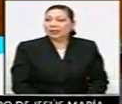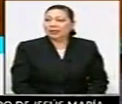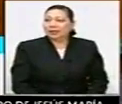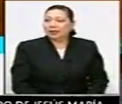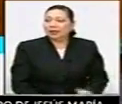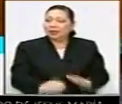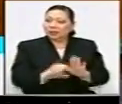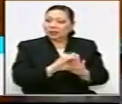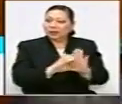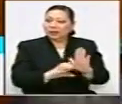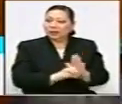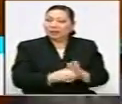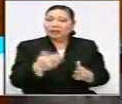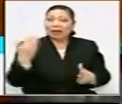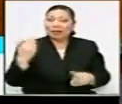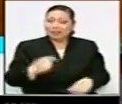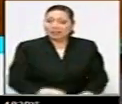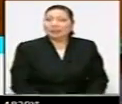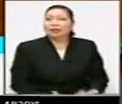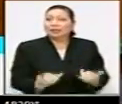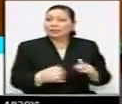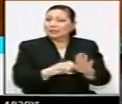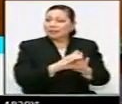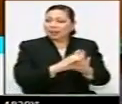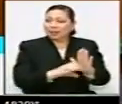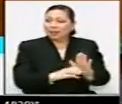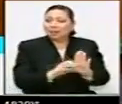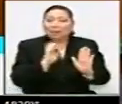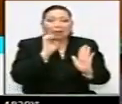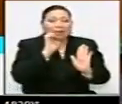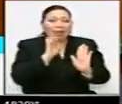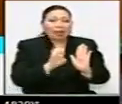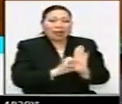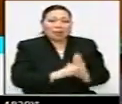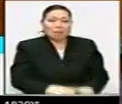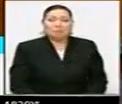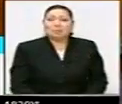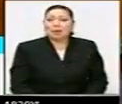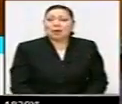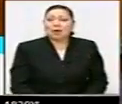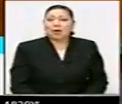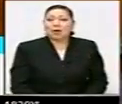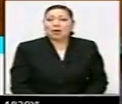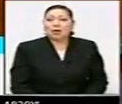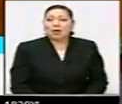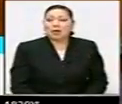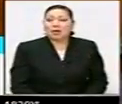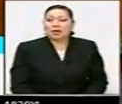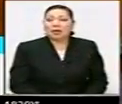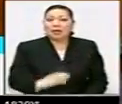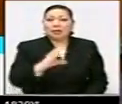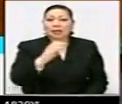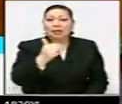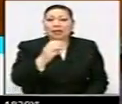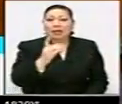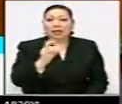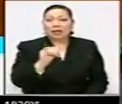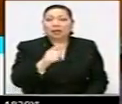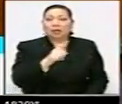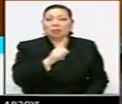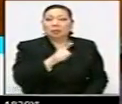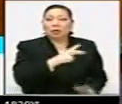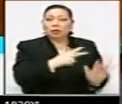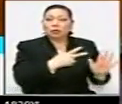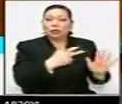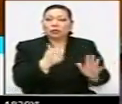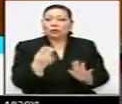referentes constitucionales desde entonces, esta Constitución, por ejemplo, la Constitución de Cádiz del